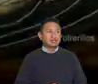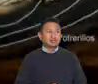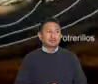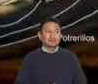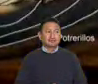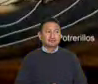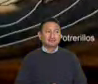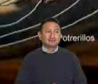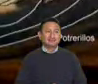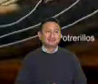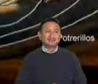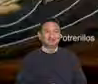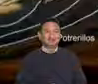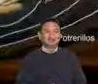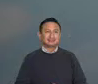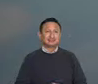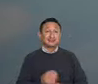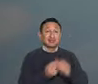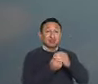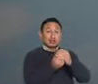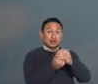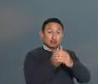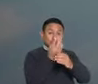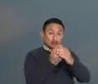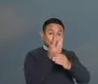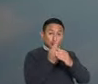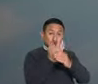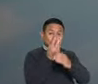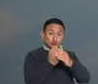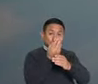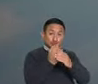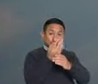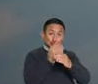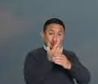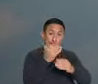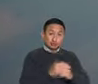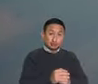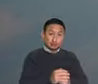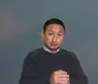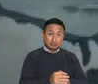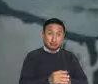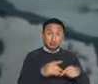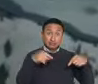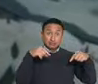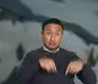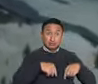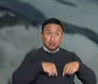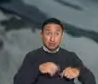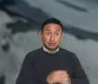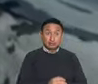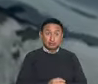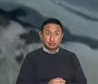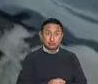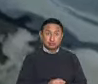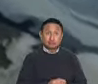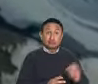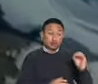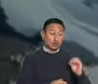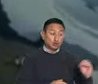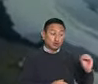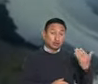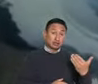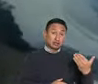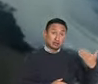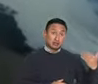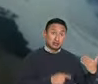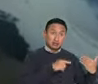La constante emanación de gas y ceniza que sale desde el cráter del Cotopaxi ya no está latente. Así como hoy, desde octubre pasado,